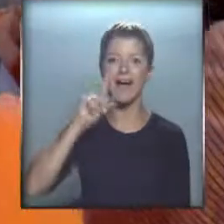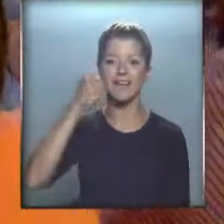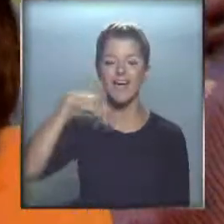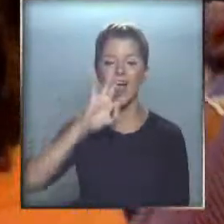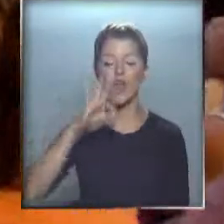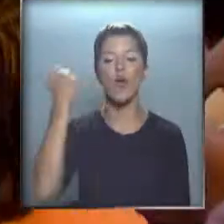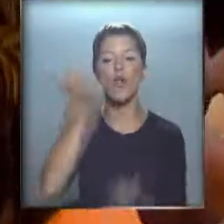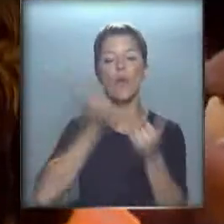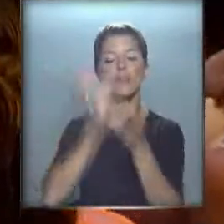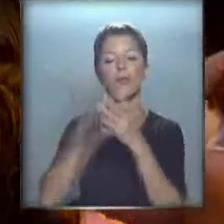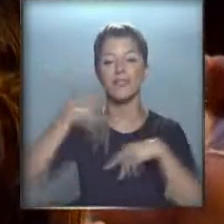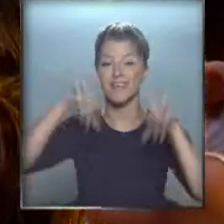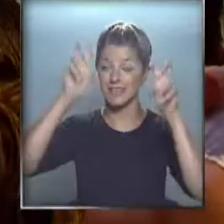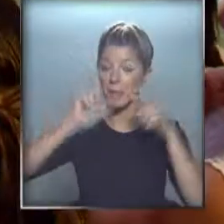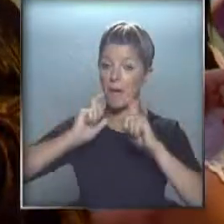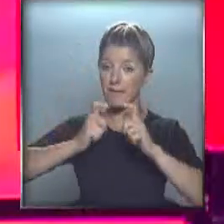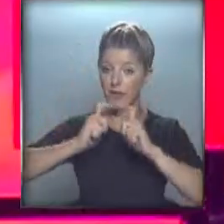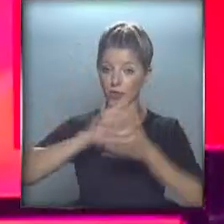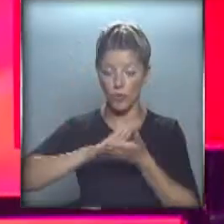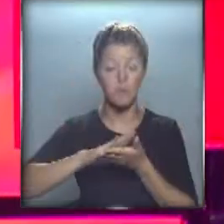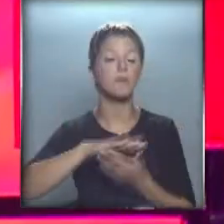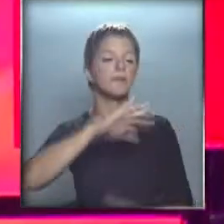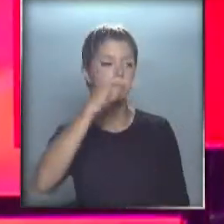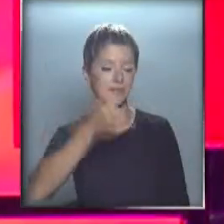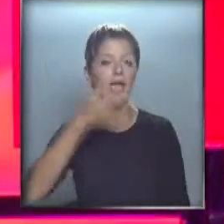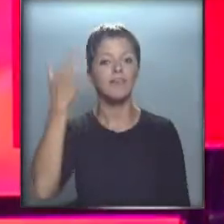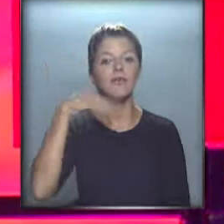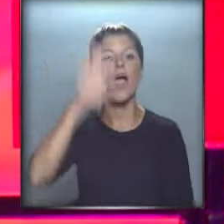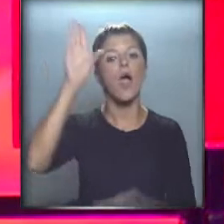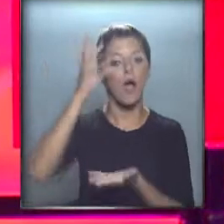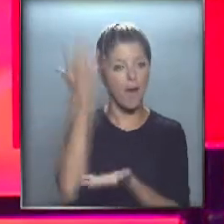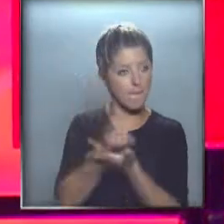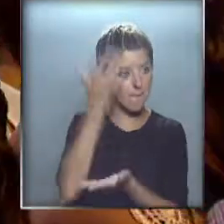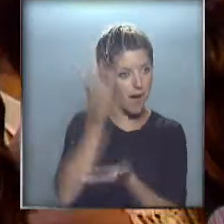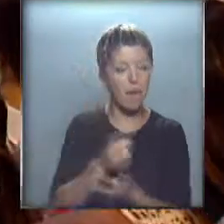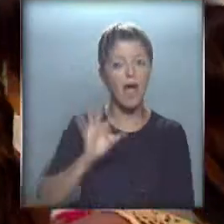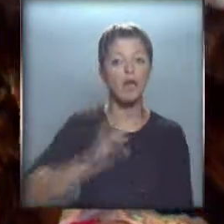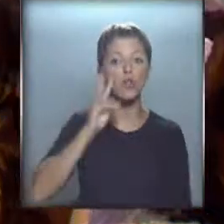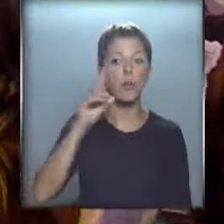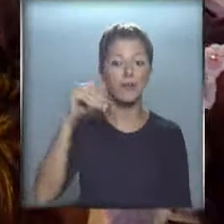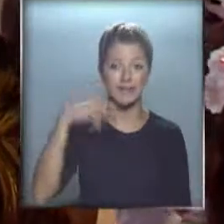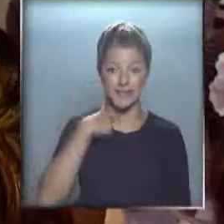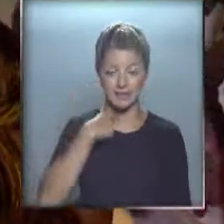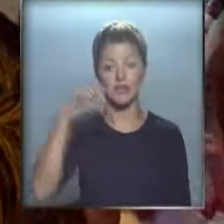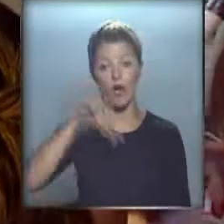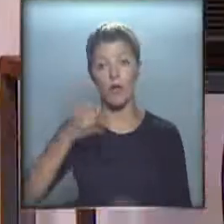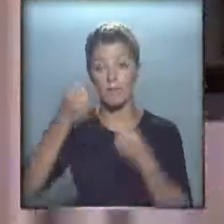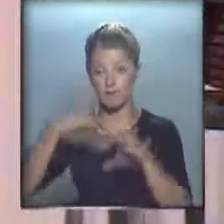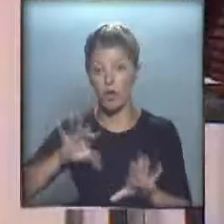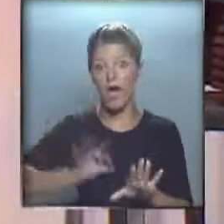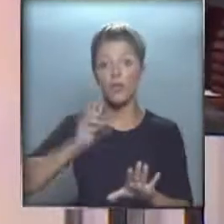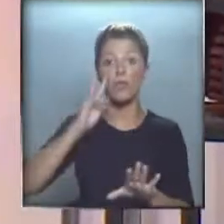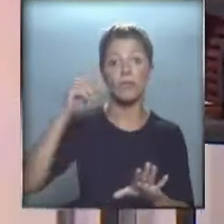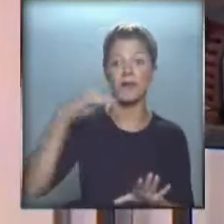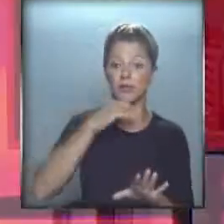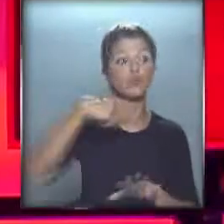comentando sobre estas aplicaciones nuevas. Exacto, ¿no? La vez pasada hablamos de las aplicaciones más bajadas del 2013, ahora que estamos en el 2014, me pediste... Anoten,